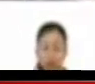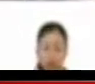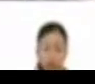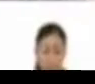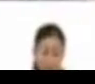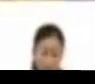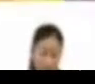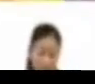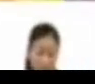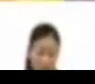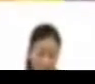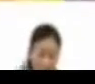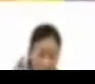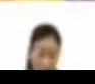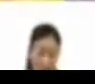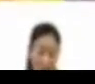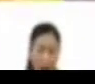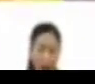Iztacalco.